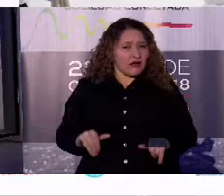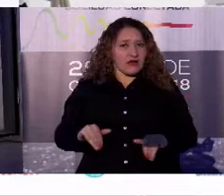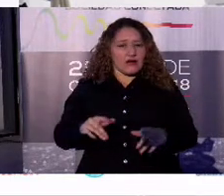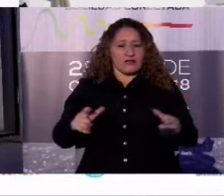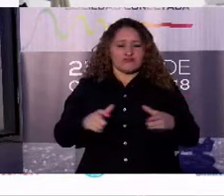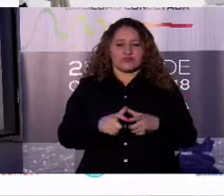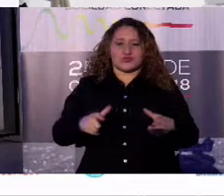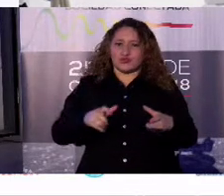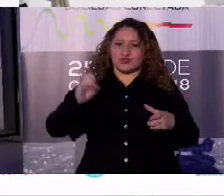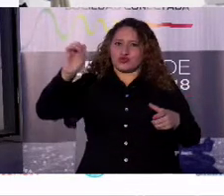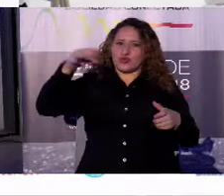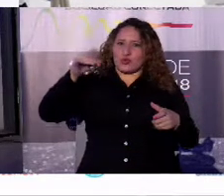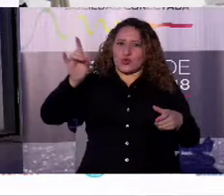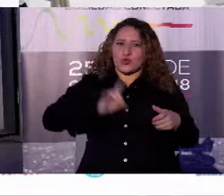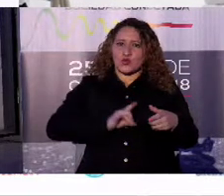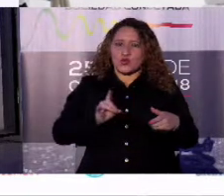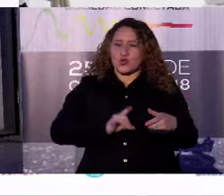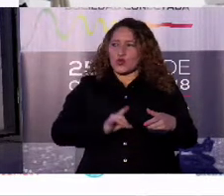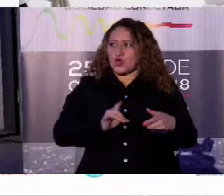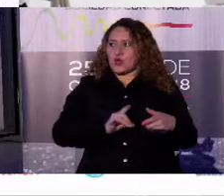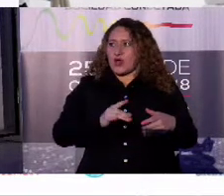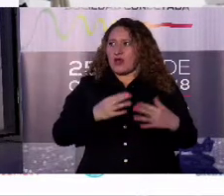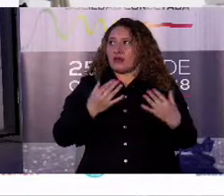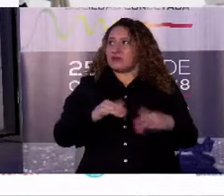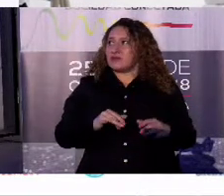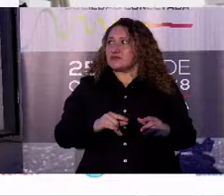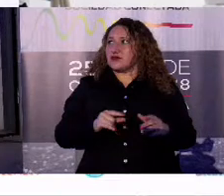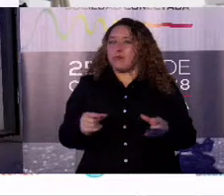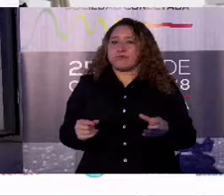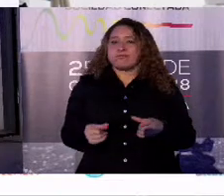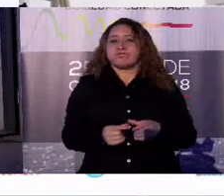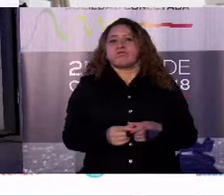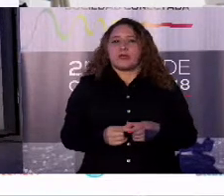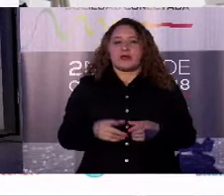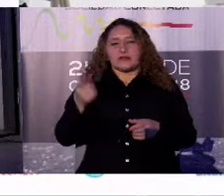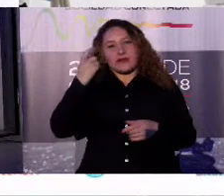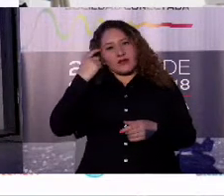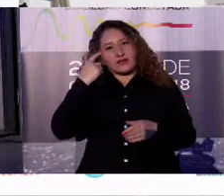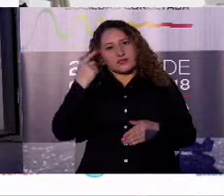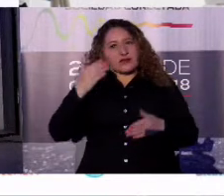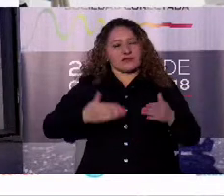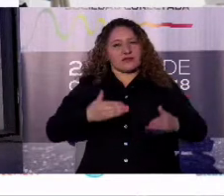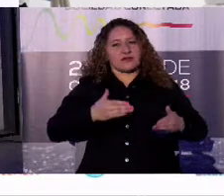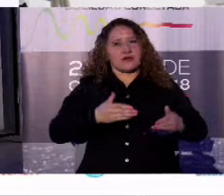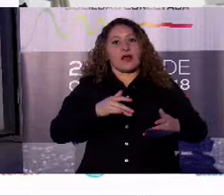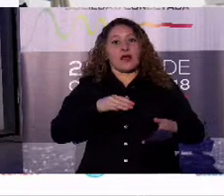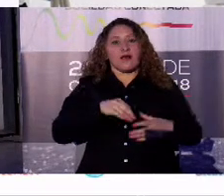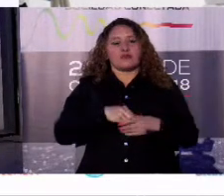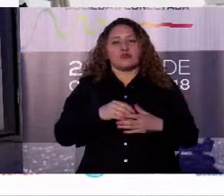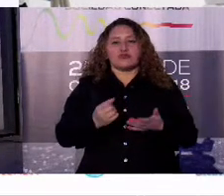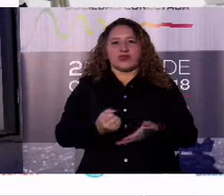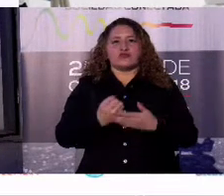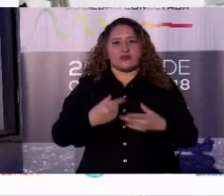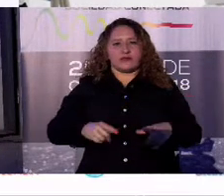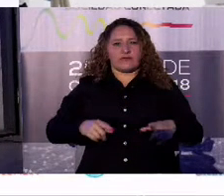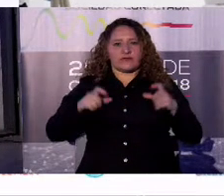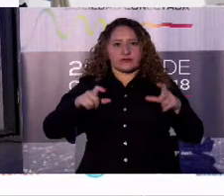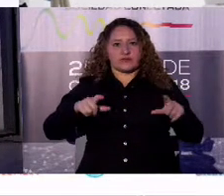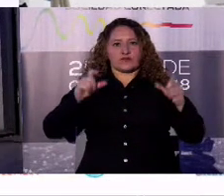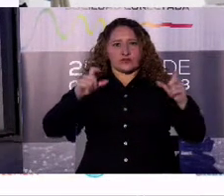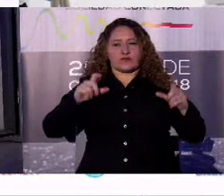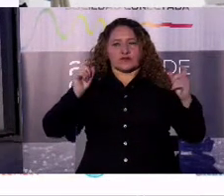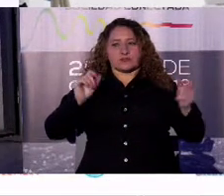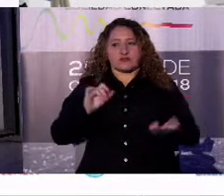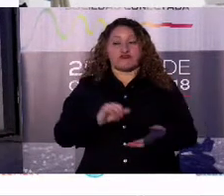perdón el comercial, pero con chips de inteligencia artificial que nos ayudan a tomar fotografías, ¿no? A mejorar la